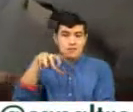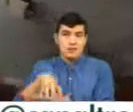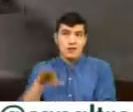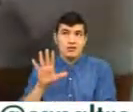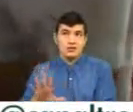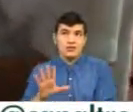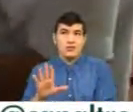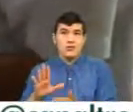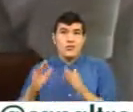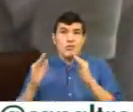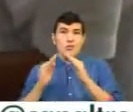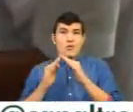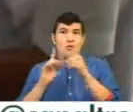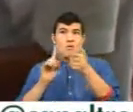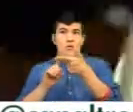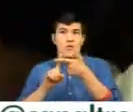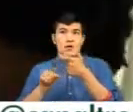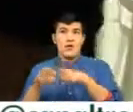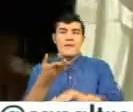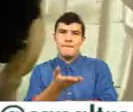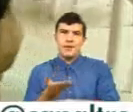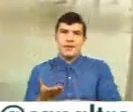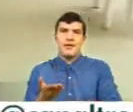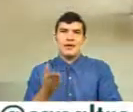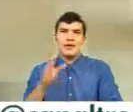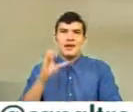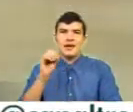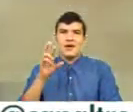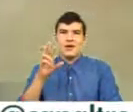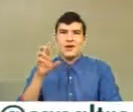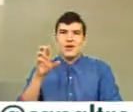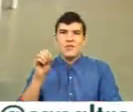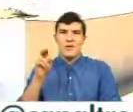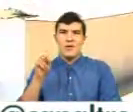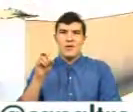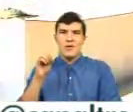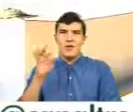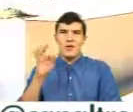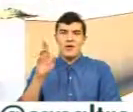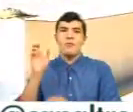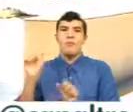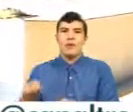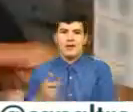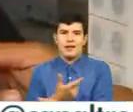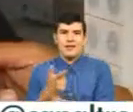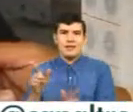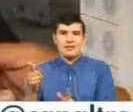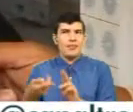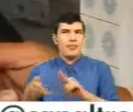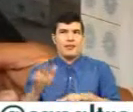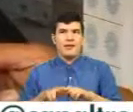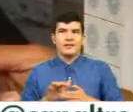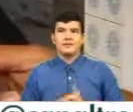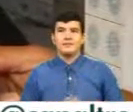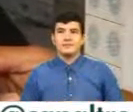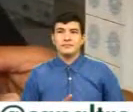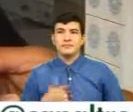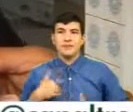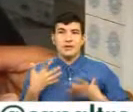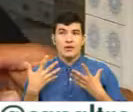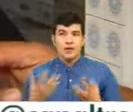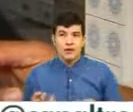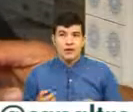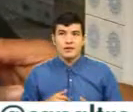culto religioso y que era el requisito que pedía corponor para poderlos exonerar y quiero resaltar aquí